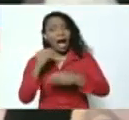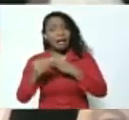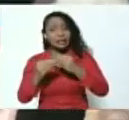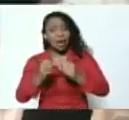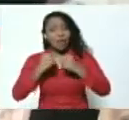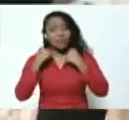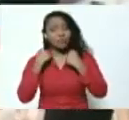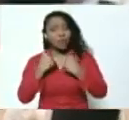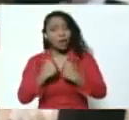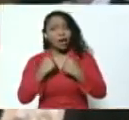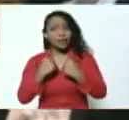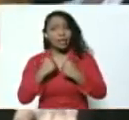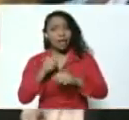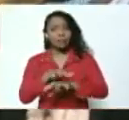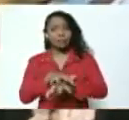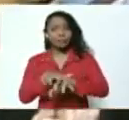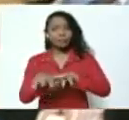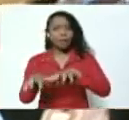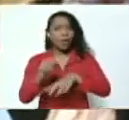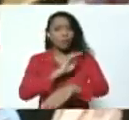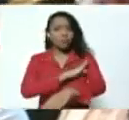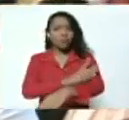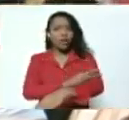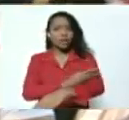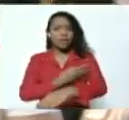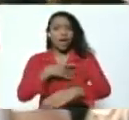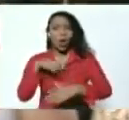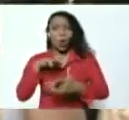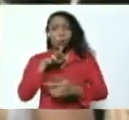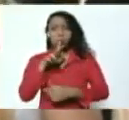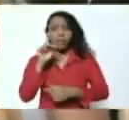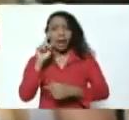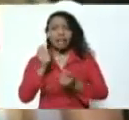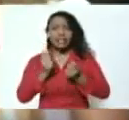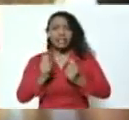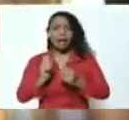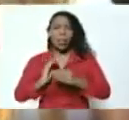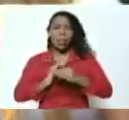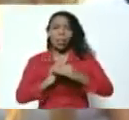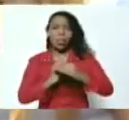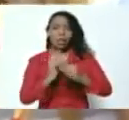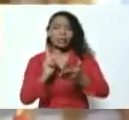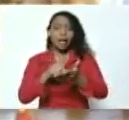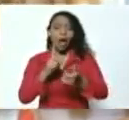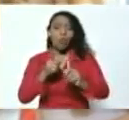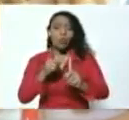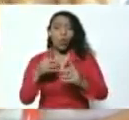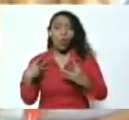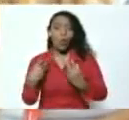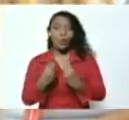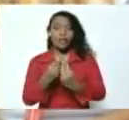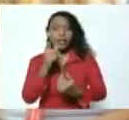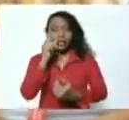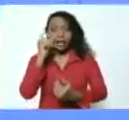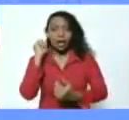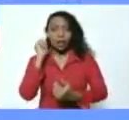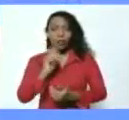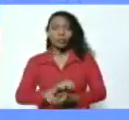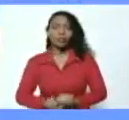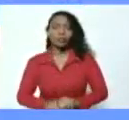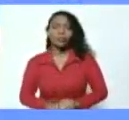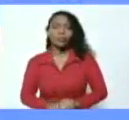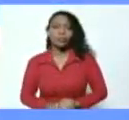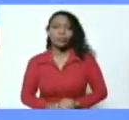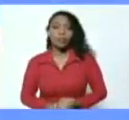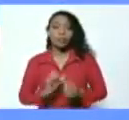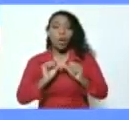arrecian con mayor fuerza. Sabotajes para tratar de impedir la llegada de algunos compañeros y compañeras. Van